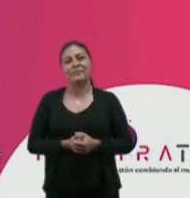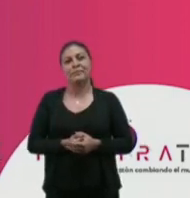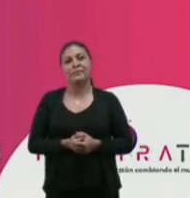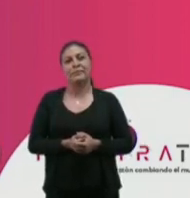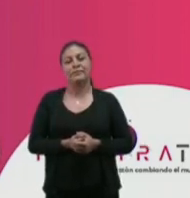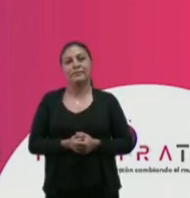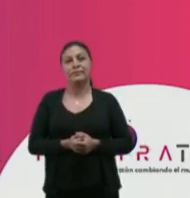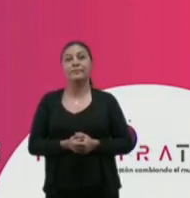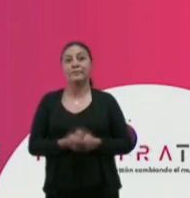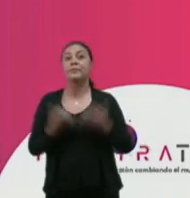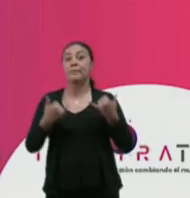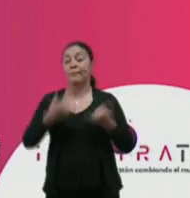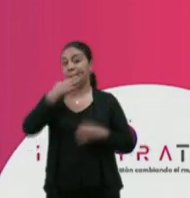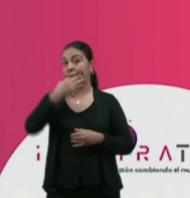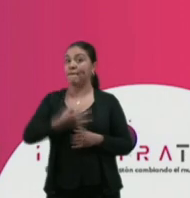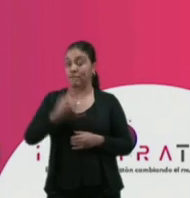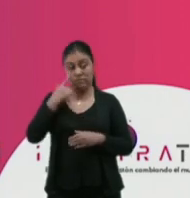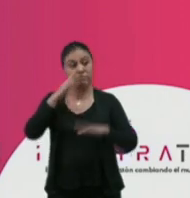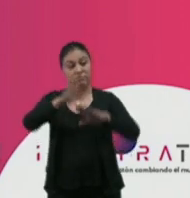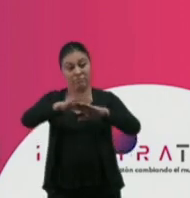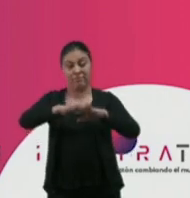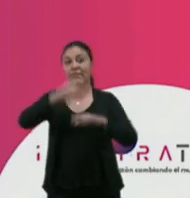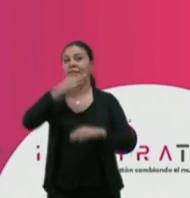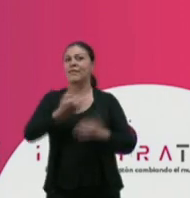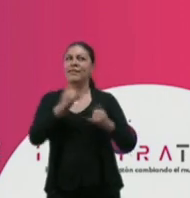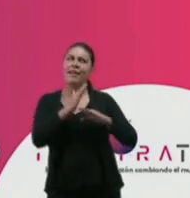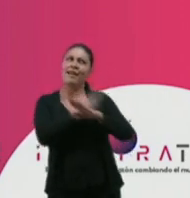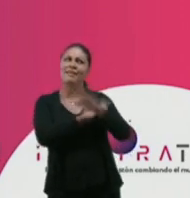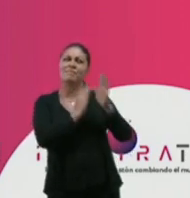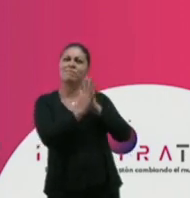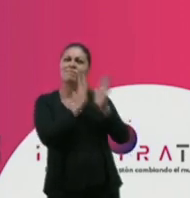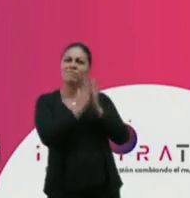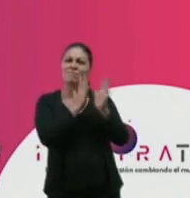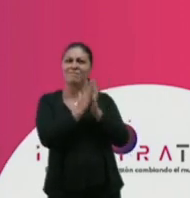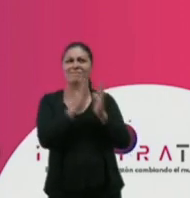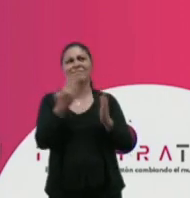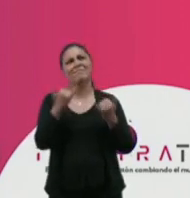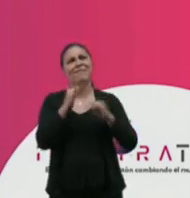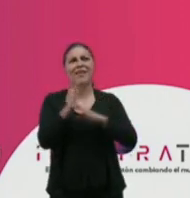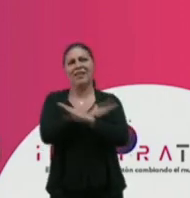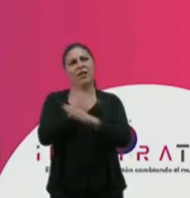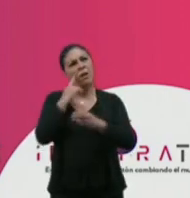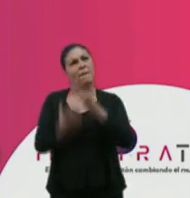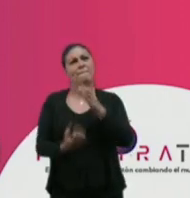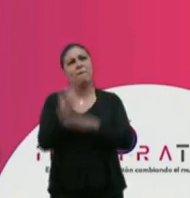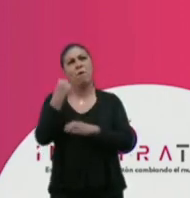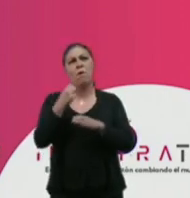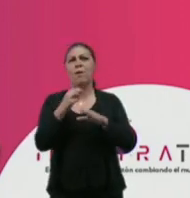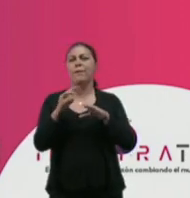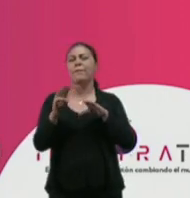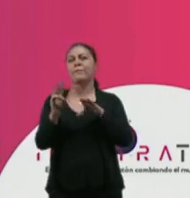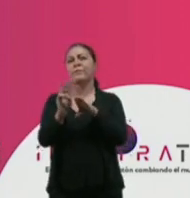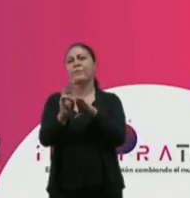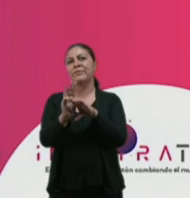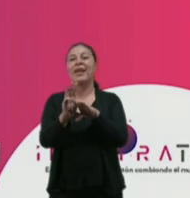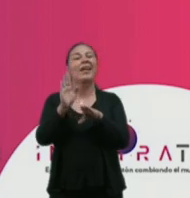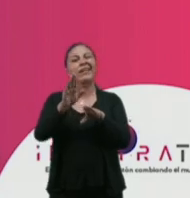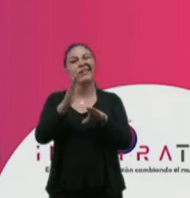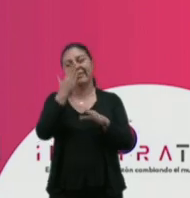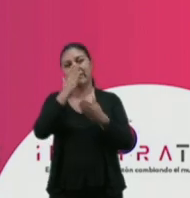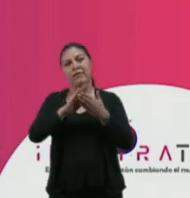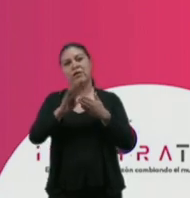con algo de importancia. Algo que nos dijiste cuando estábamos creando Moovit es, bueno, solo hay 1 billón de carros